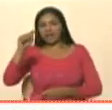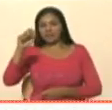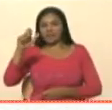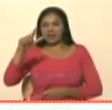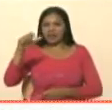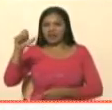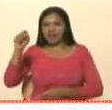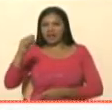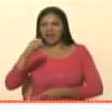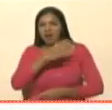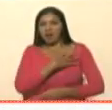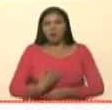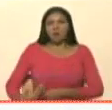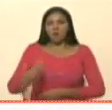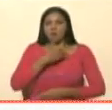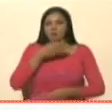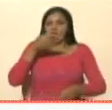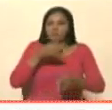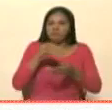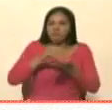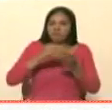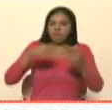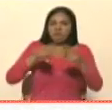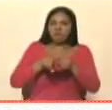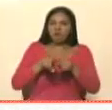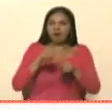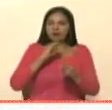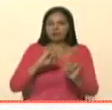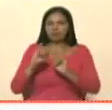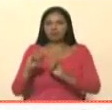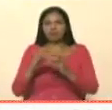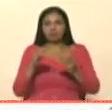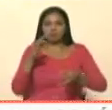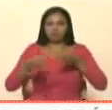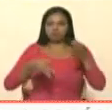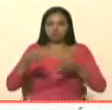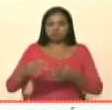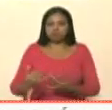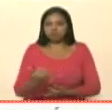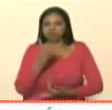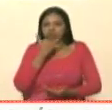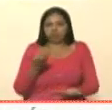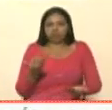la oposición de manera ilegal e inconstitucional, como dictó fallo del Tribunal Supremo de Justicia,